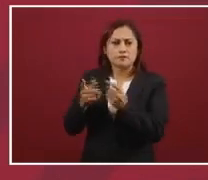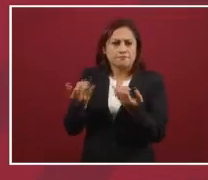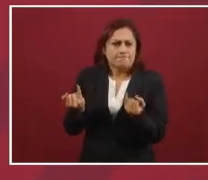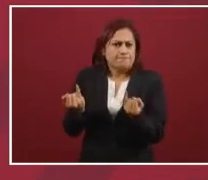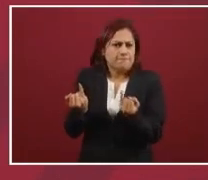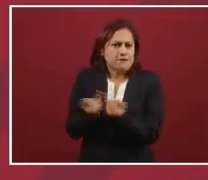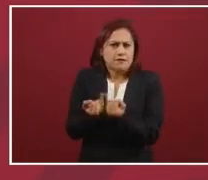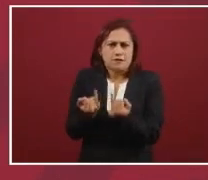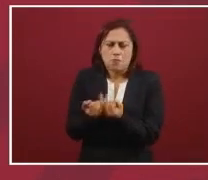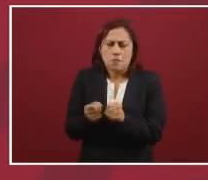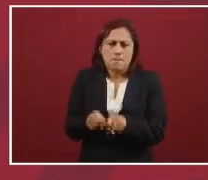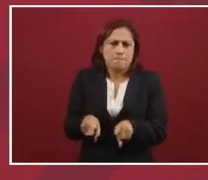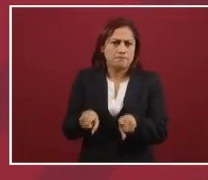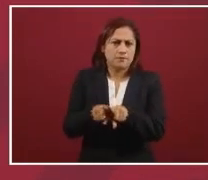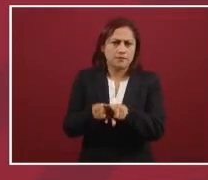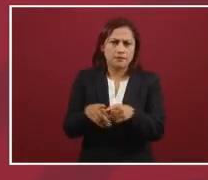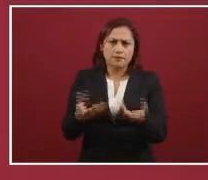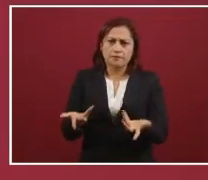tiene que